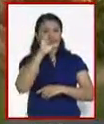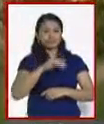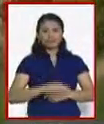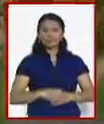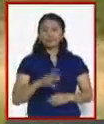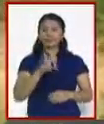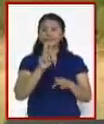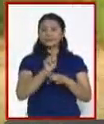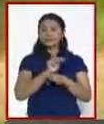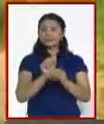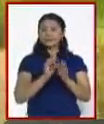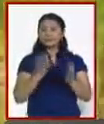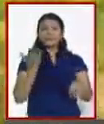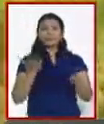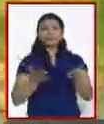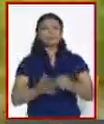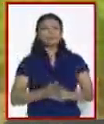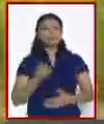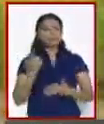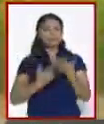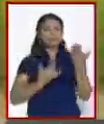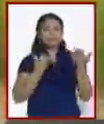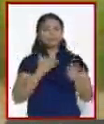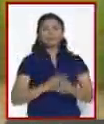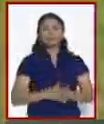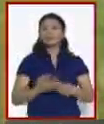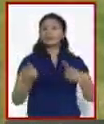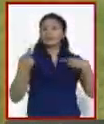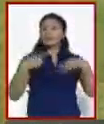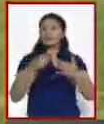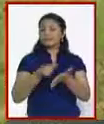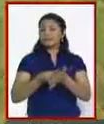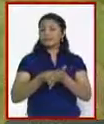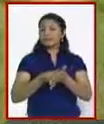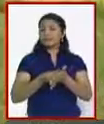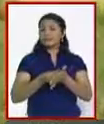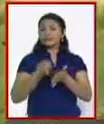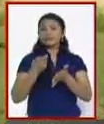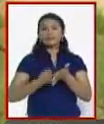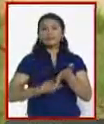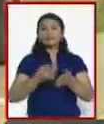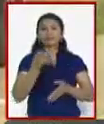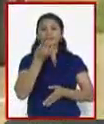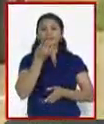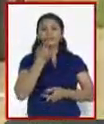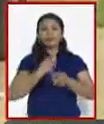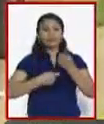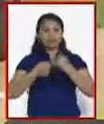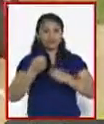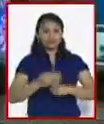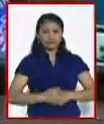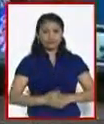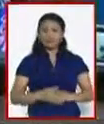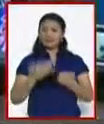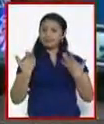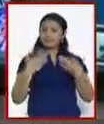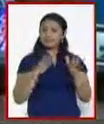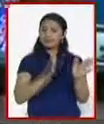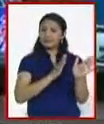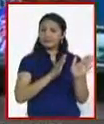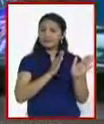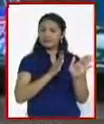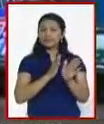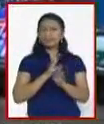operativos. El Ministerio Público presume que los móviles del hecho son por ajuste de cuentas por deudas de narcotráfico. Entonces ya se tiene